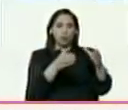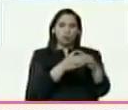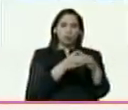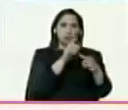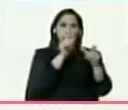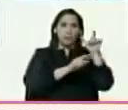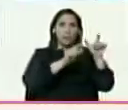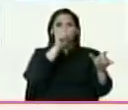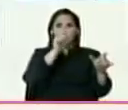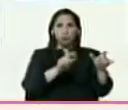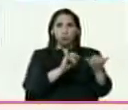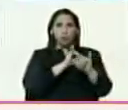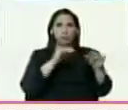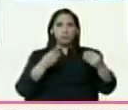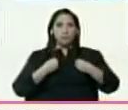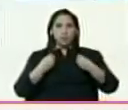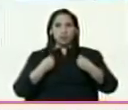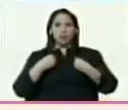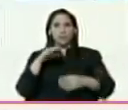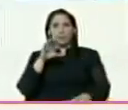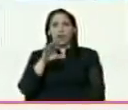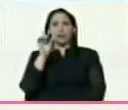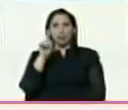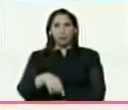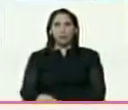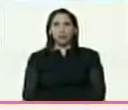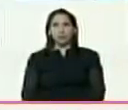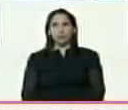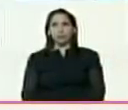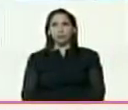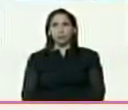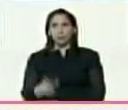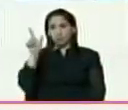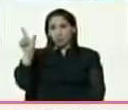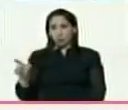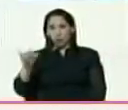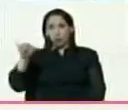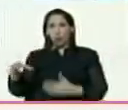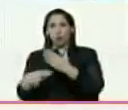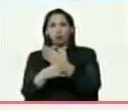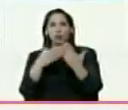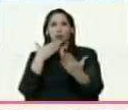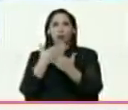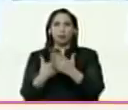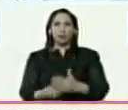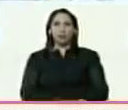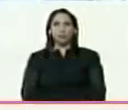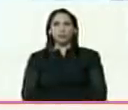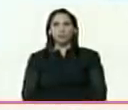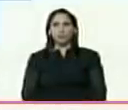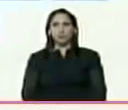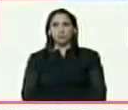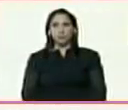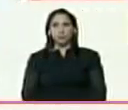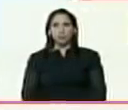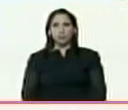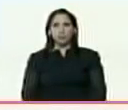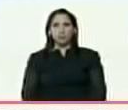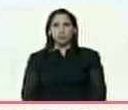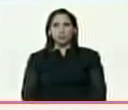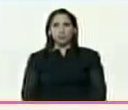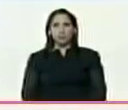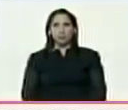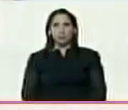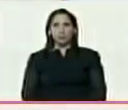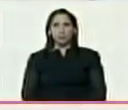personas que hacen vida en el país incluyendo al ciudadano why do muchas gracias la foto por favor